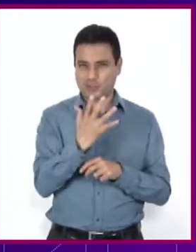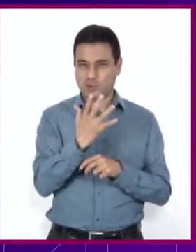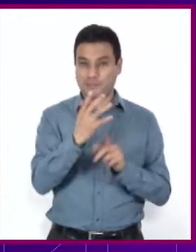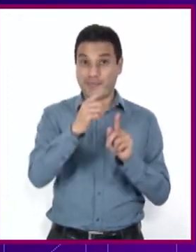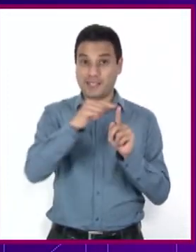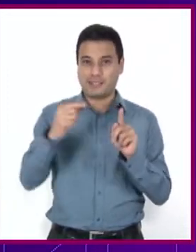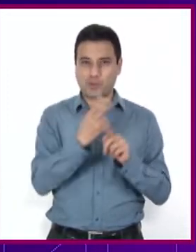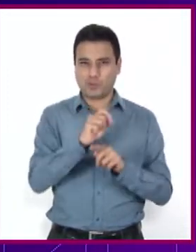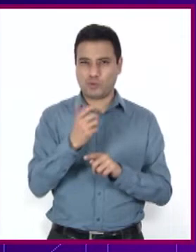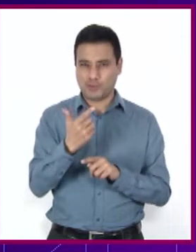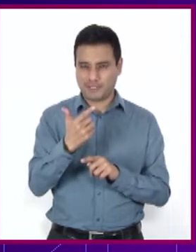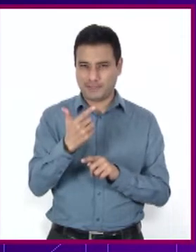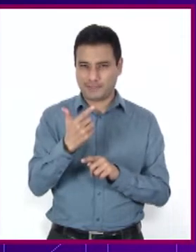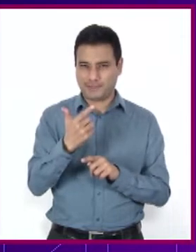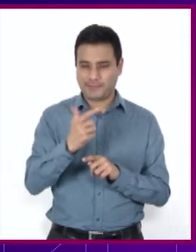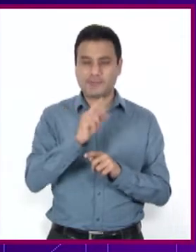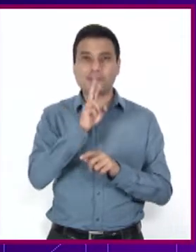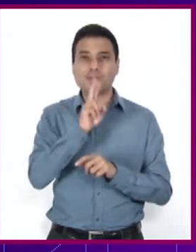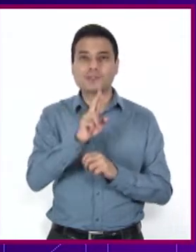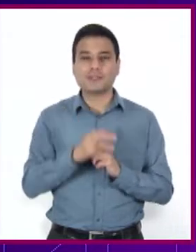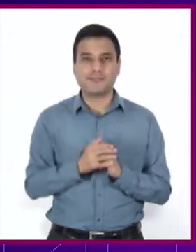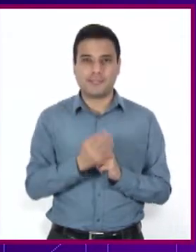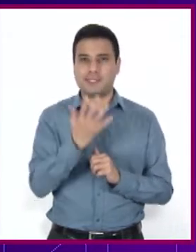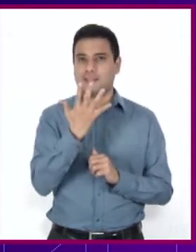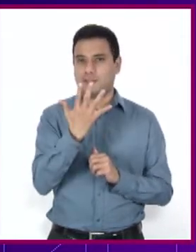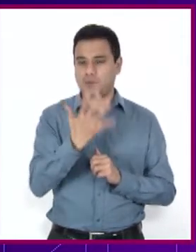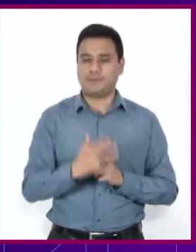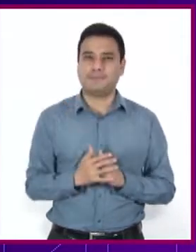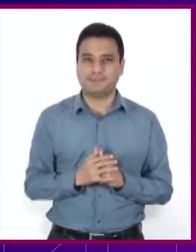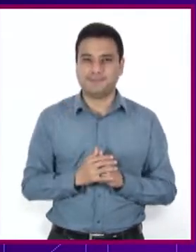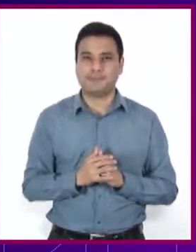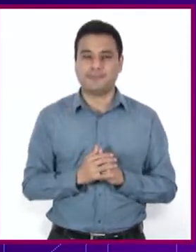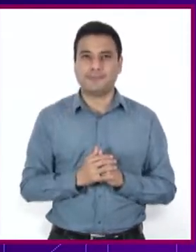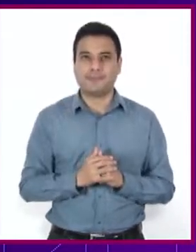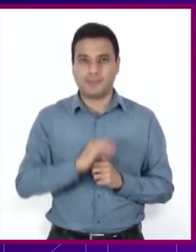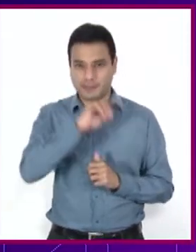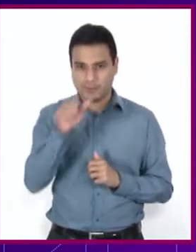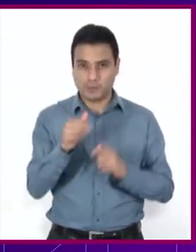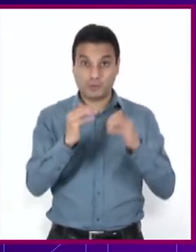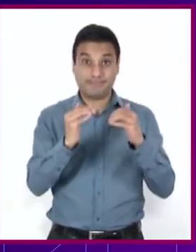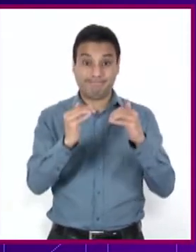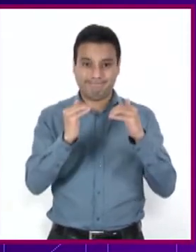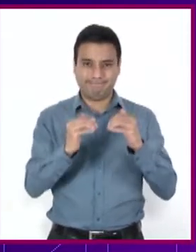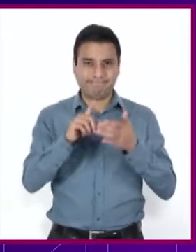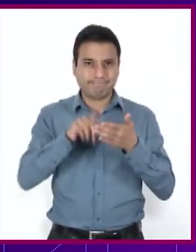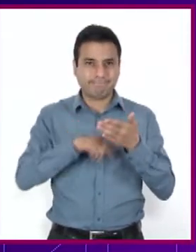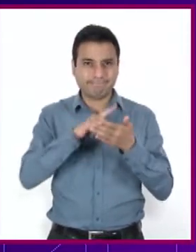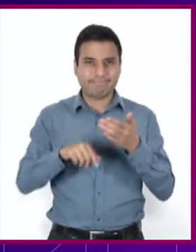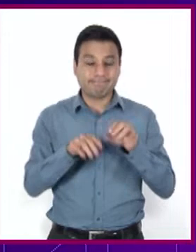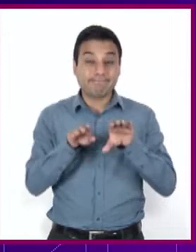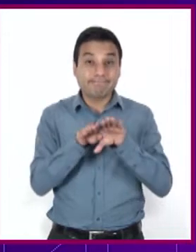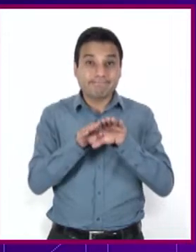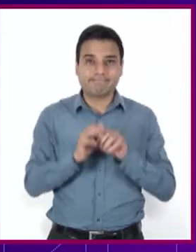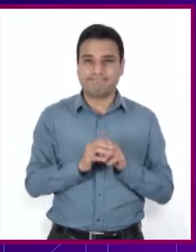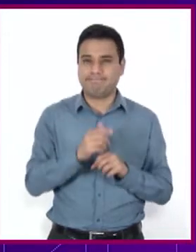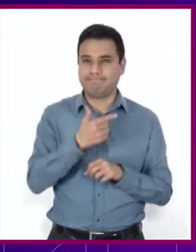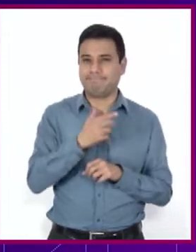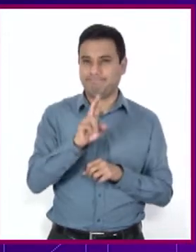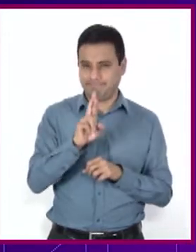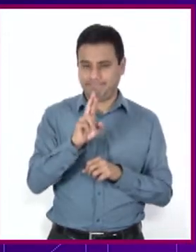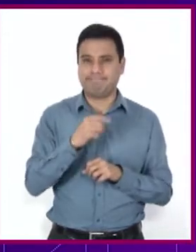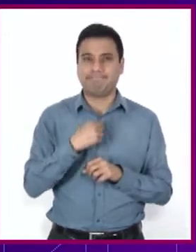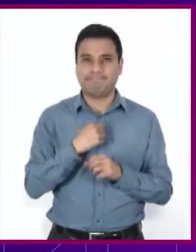entre 2.7 se obtiene 5. Para cancelar las unidades, a los gramos del dividendo